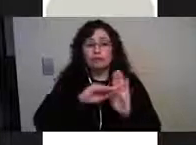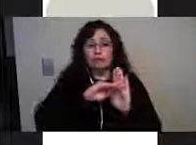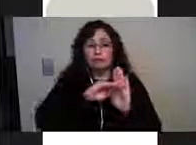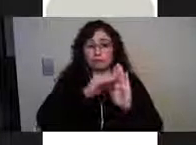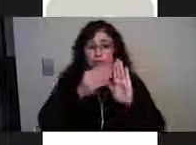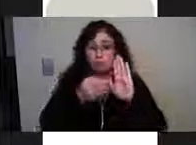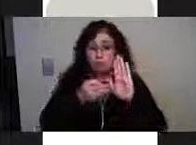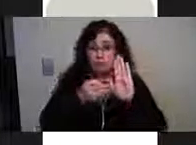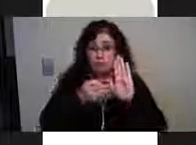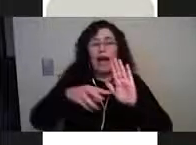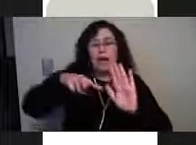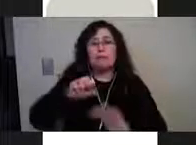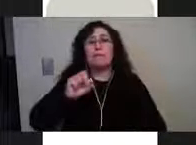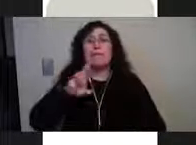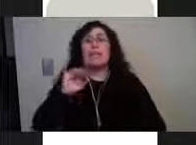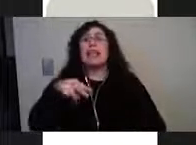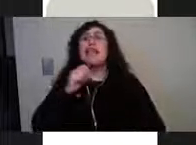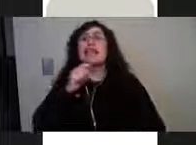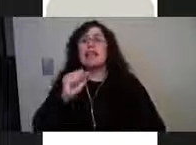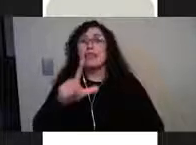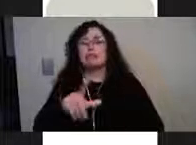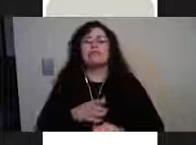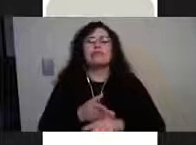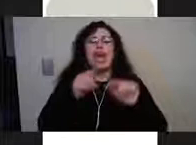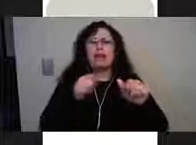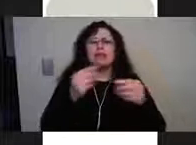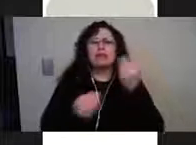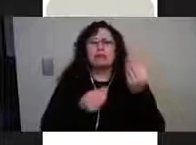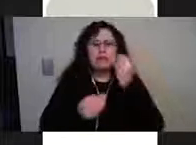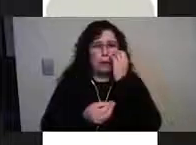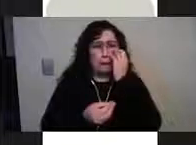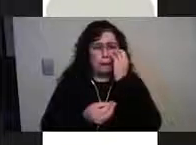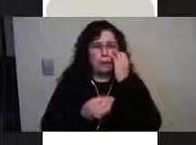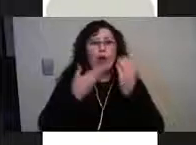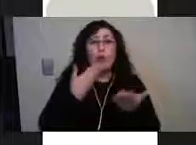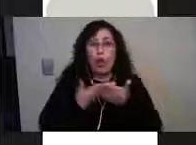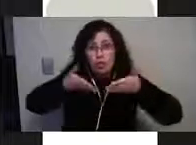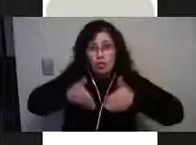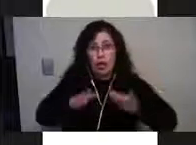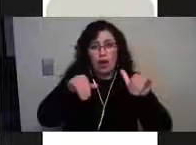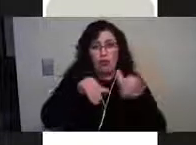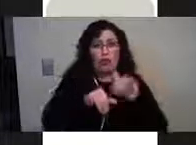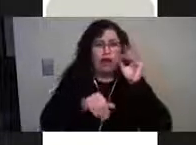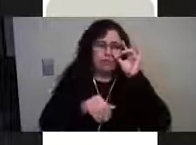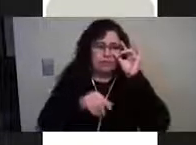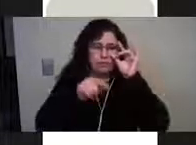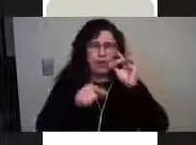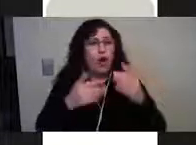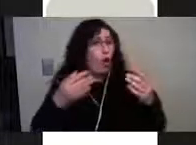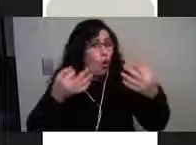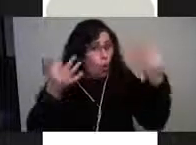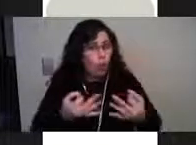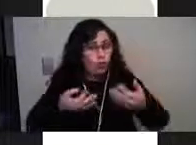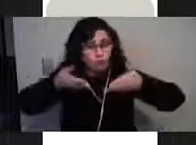durante el parto, ¿cierto? El proceso de parto, los factores actúan durante el parto o el momento inmediatamente posterior al parto, que